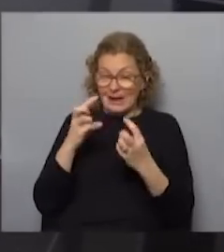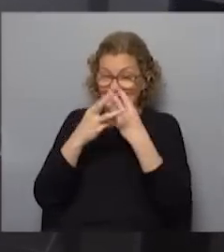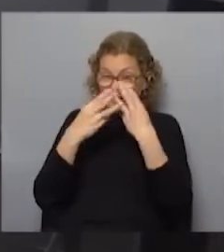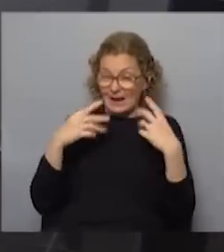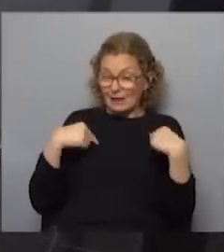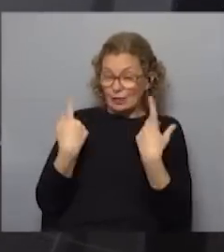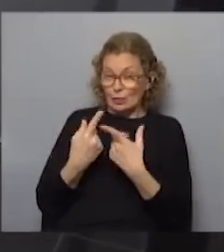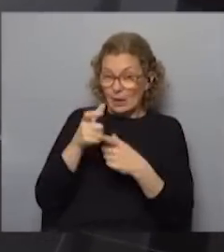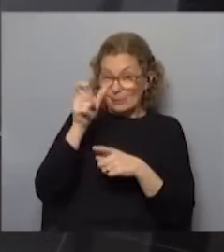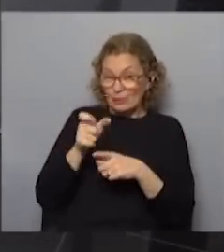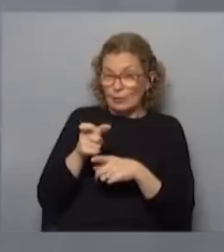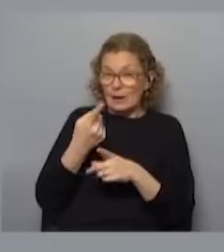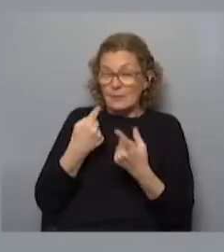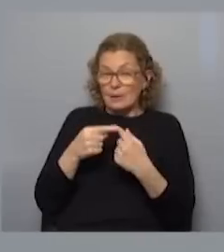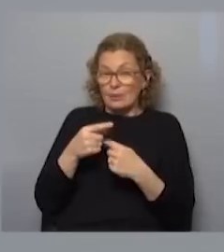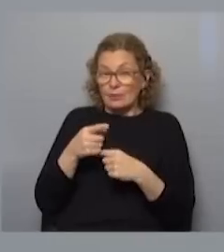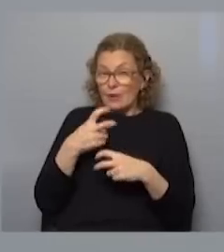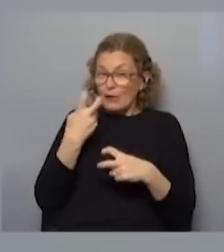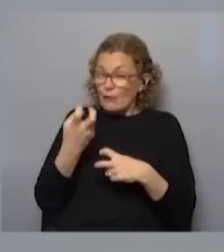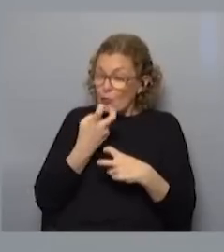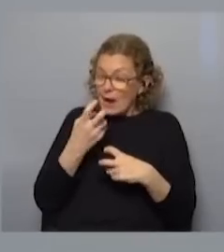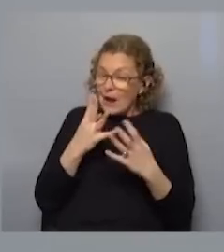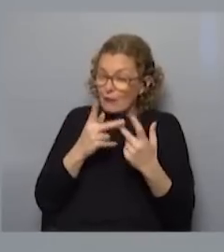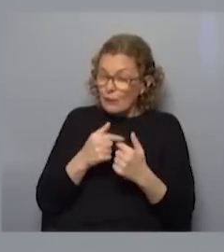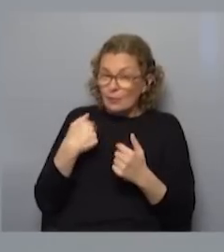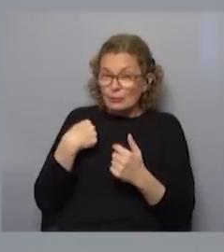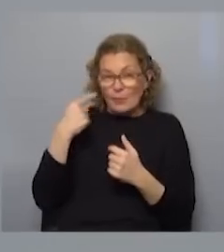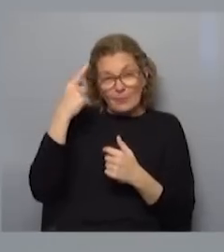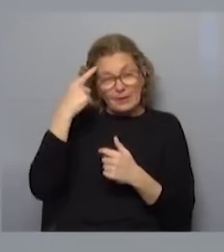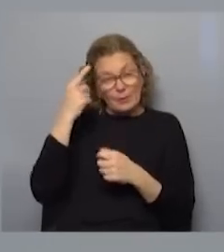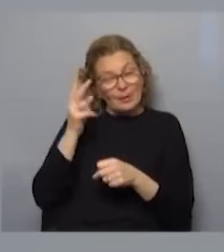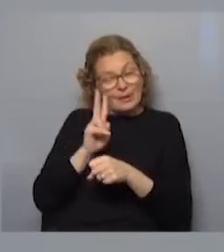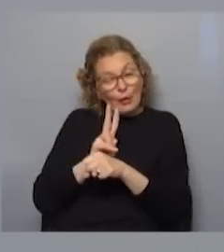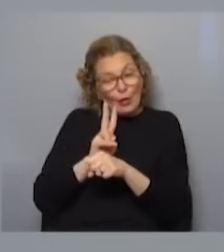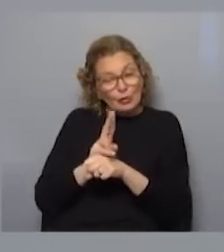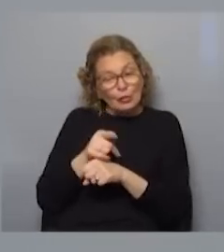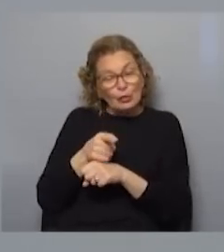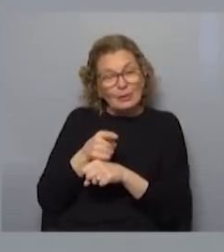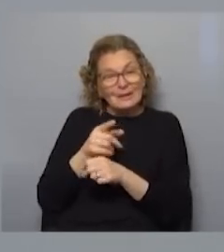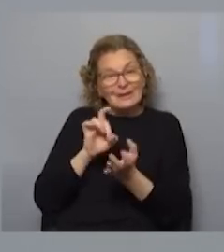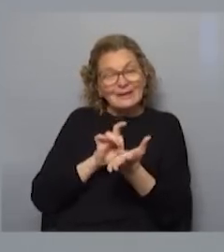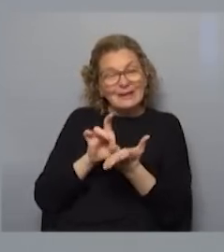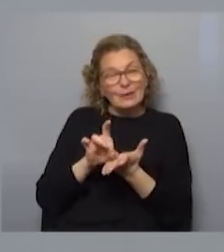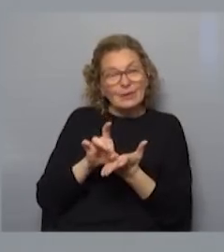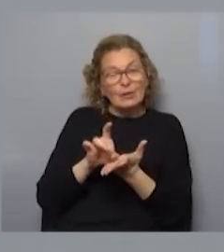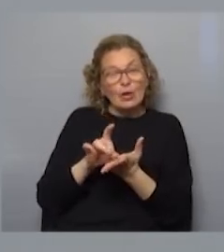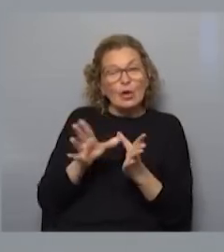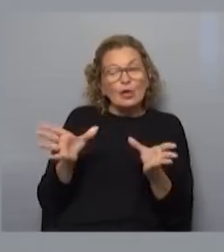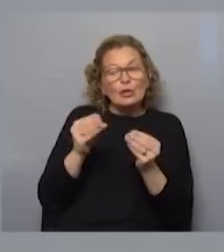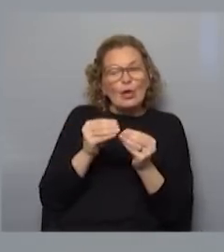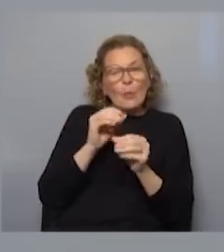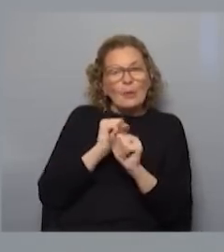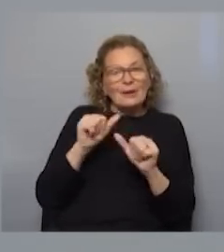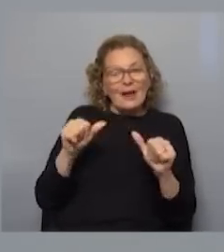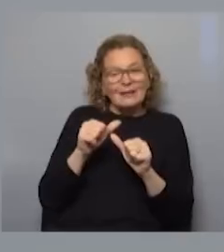que yo creo que habría que buscar los mecanismos para tener control sobre servicios que tienen todos los recursos